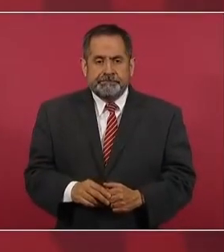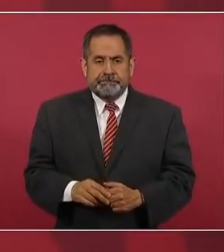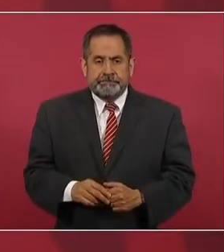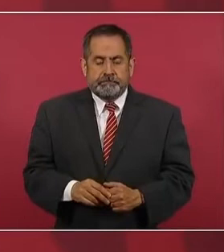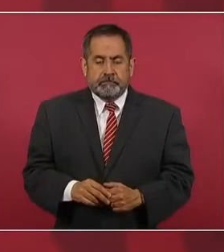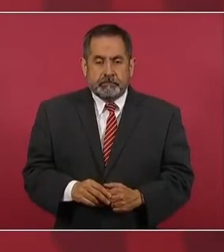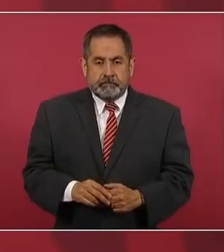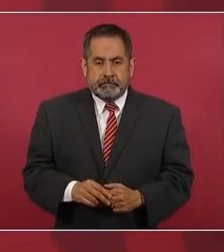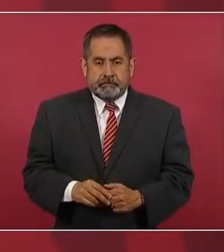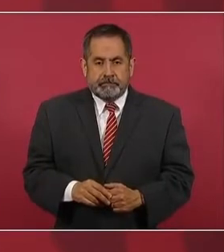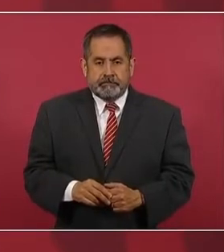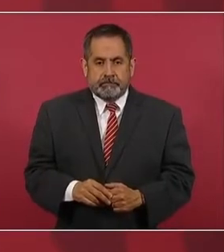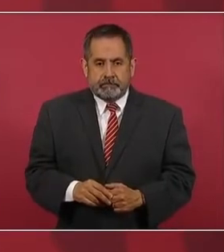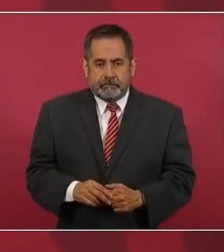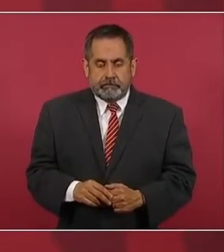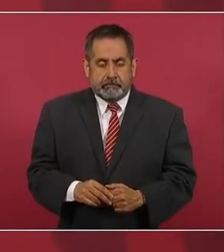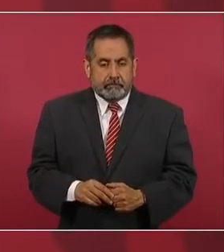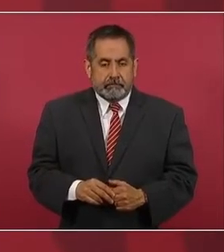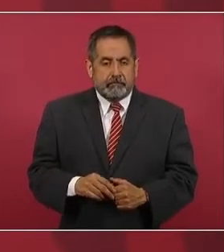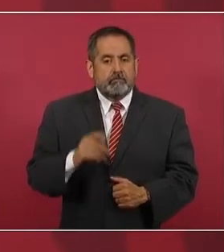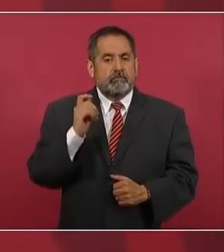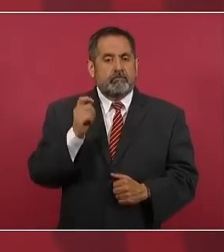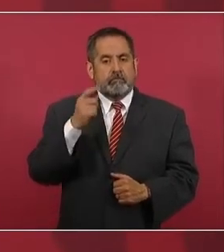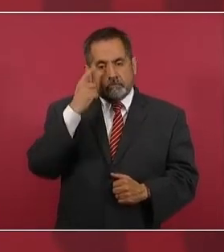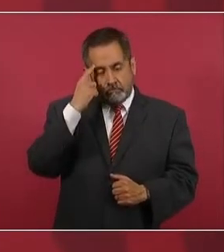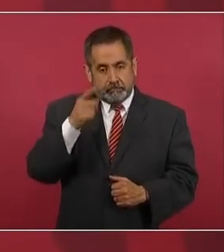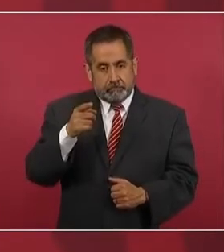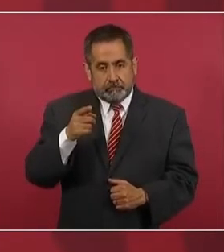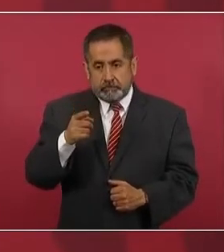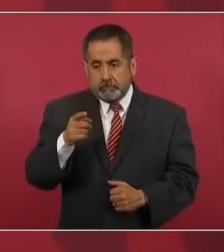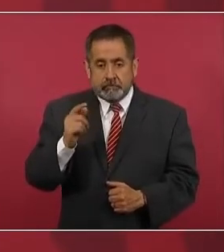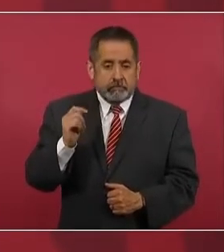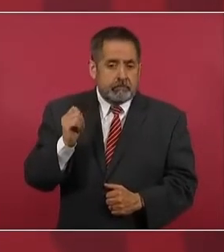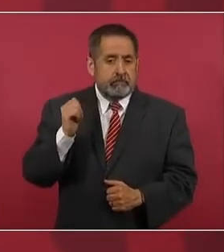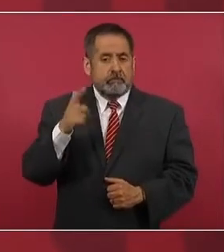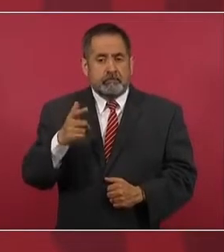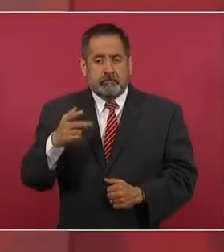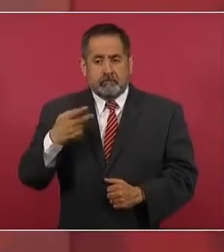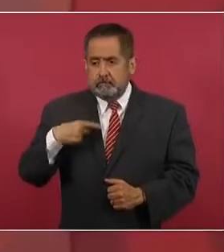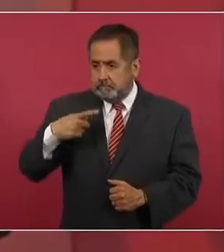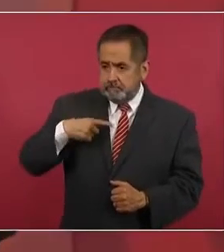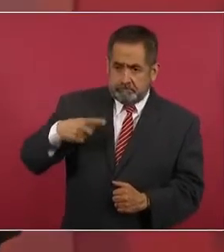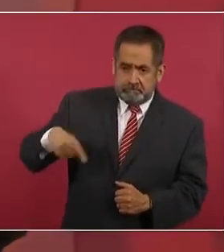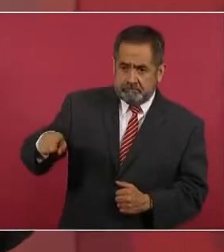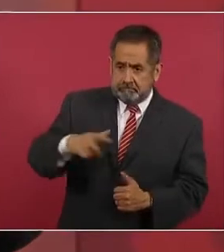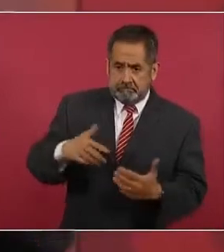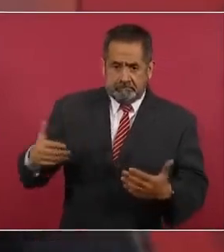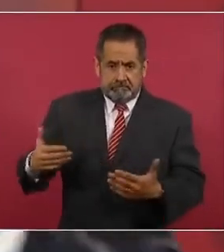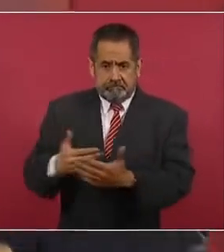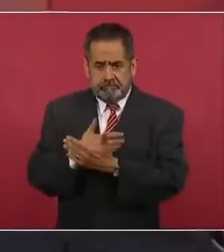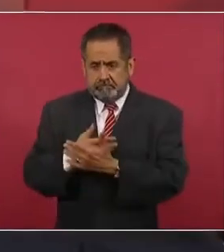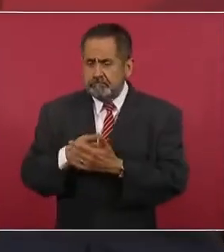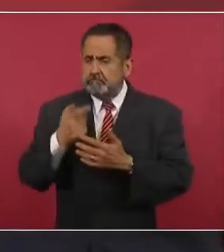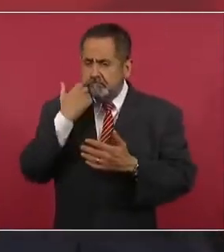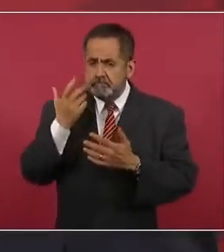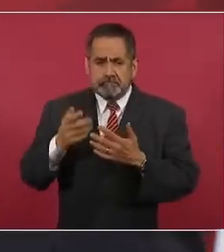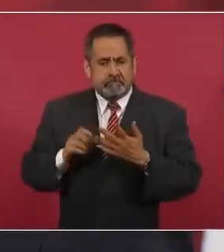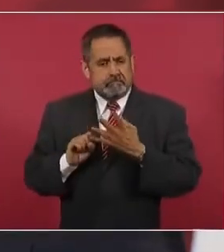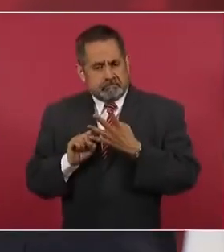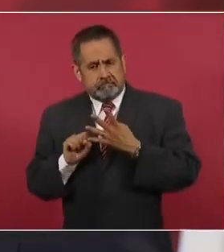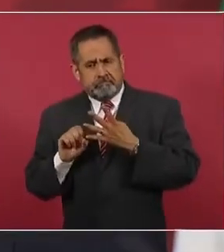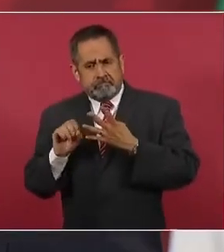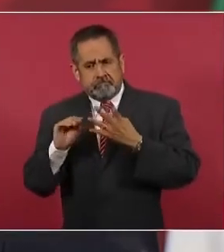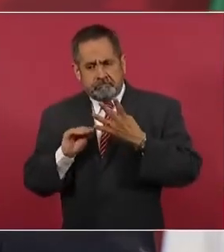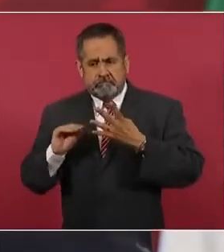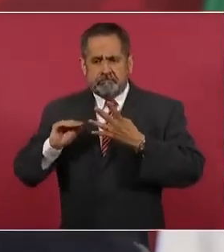¿Sí? Para que cualquier ser humano pueda ascender en la escala